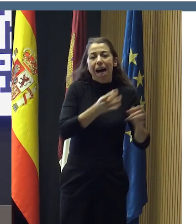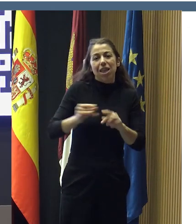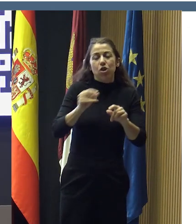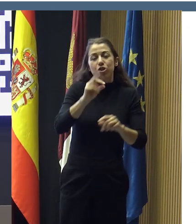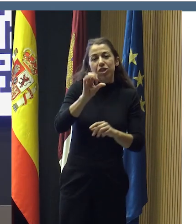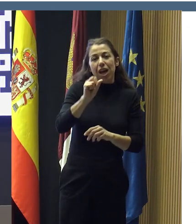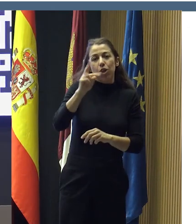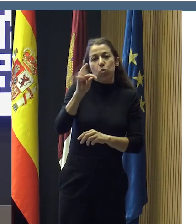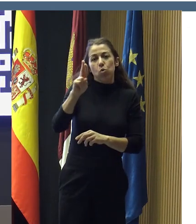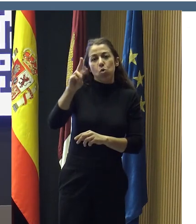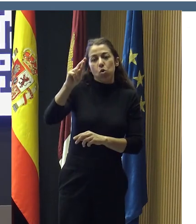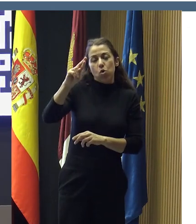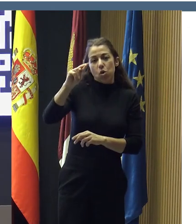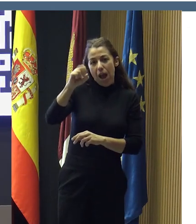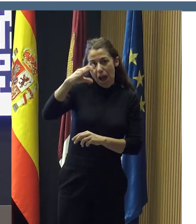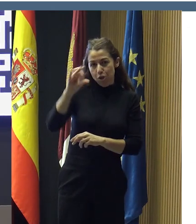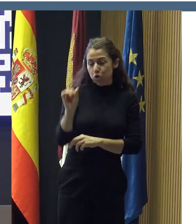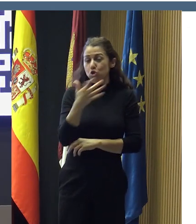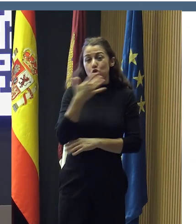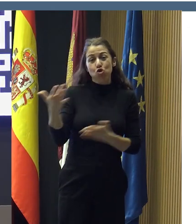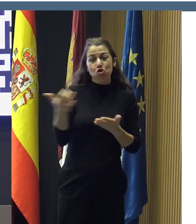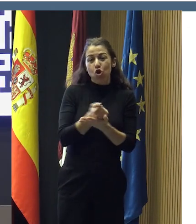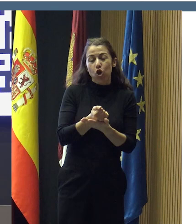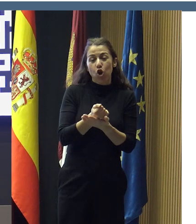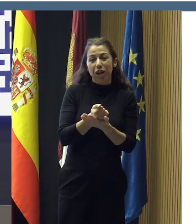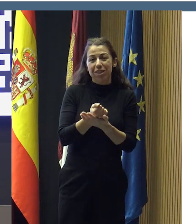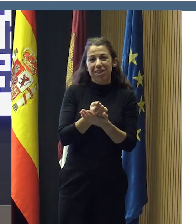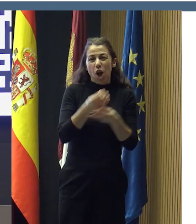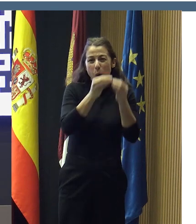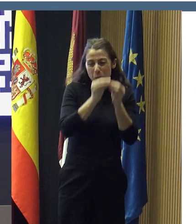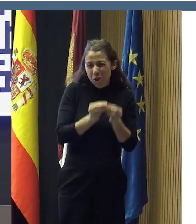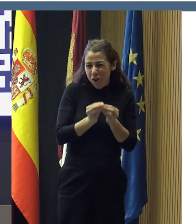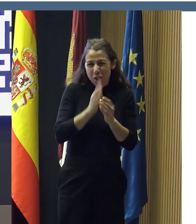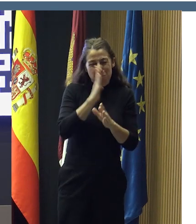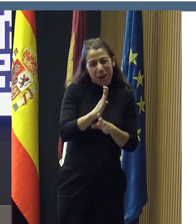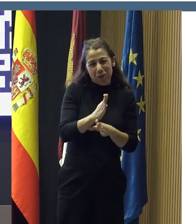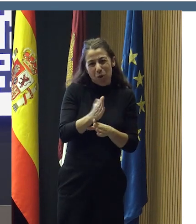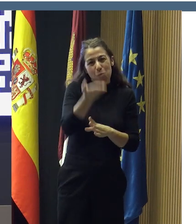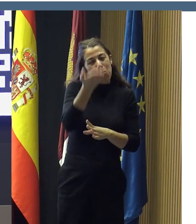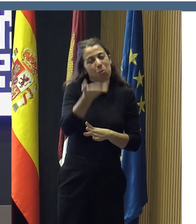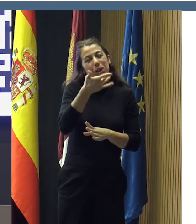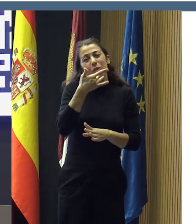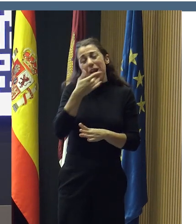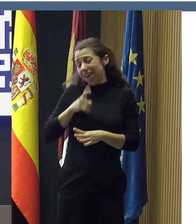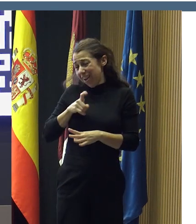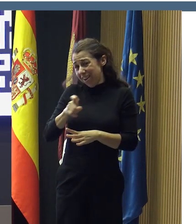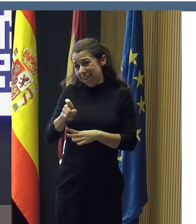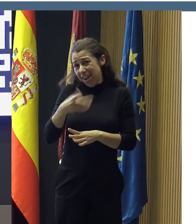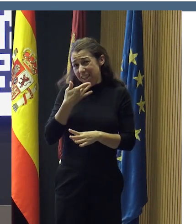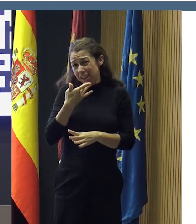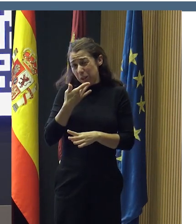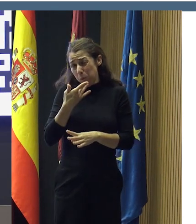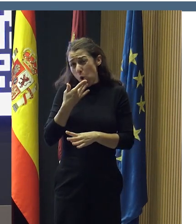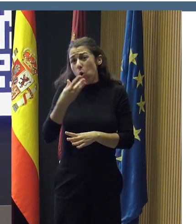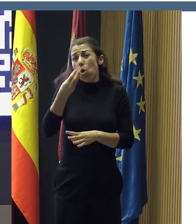Todo lo procesado, lo ultraprocesado, tiene un impacto muy fuerte en el desarrollo de tumores. Una vez que tienes el cáncer, ¿te puedes curar